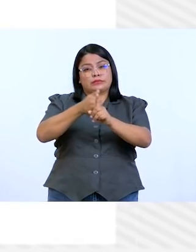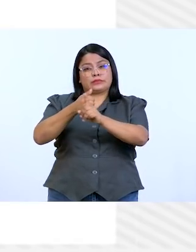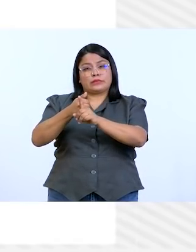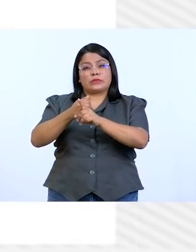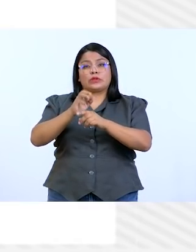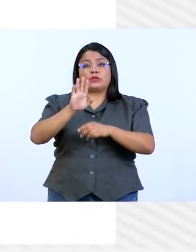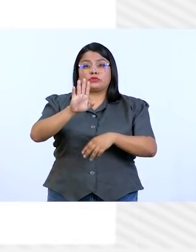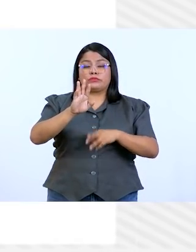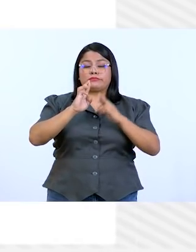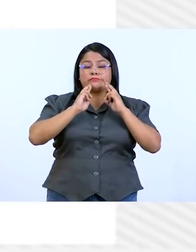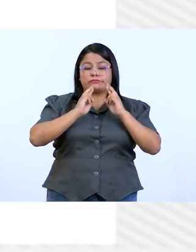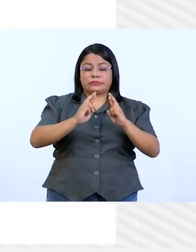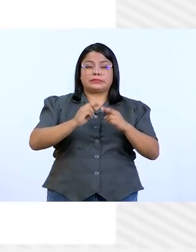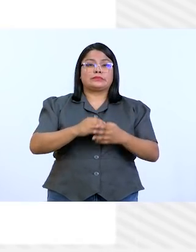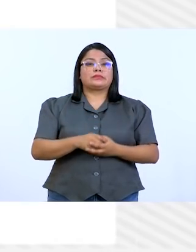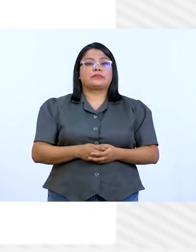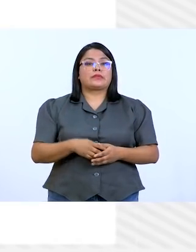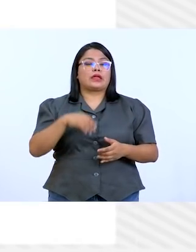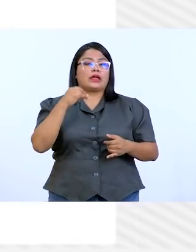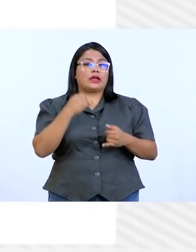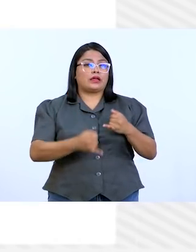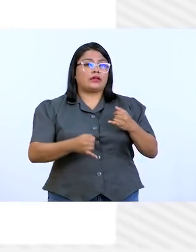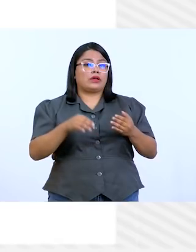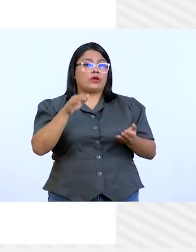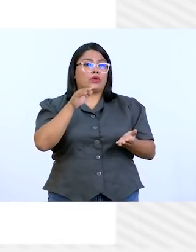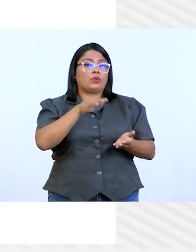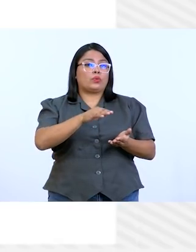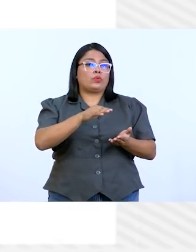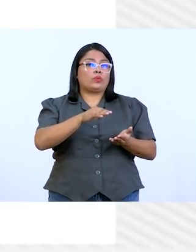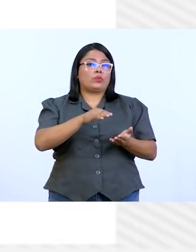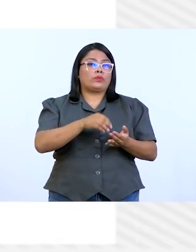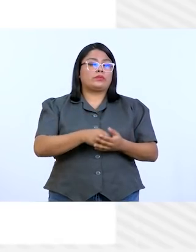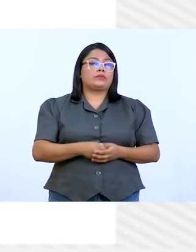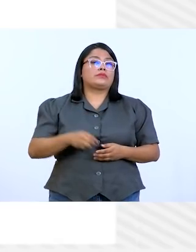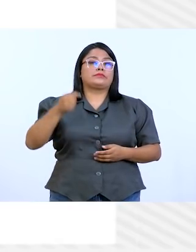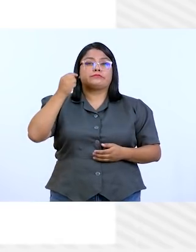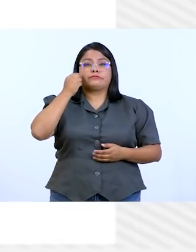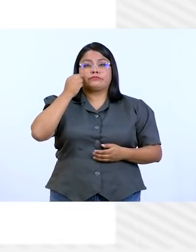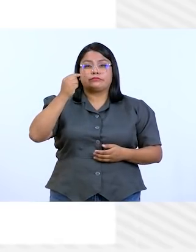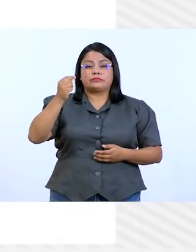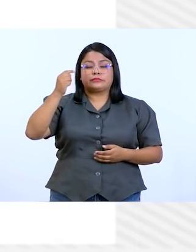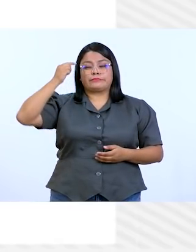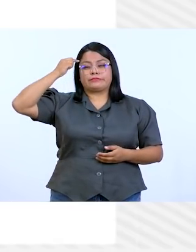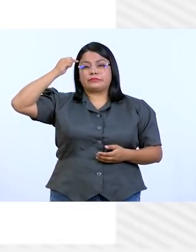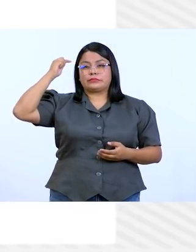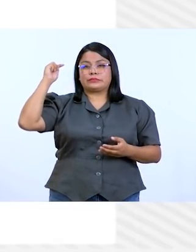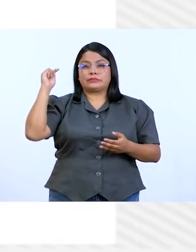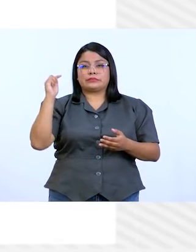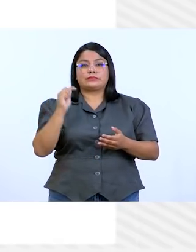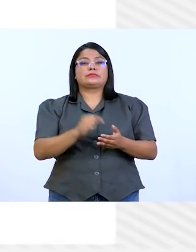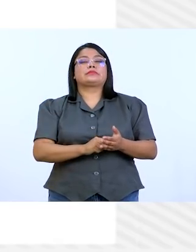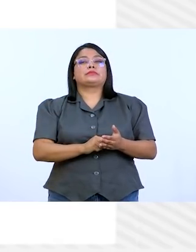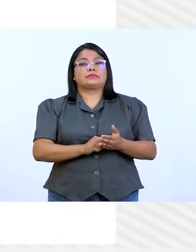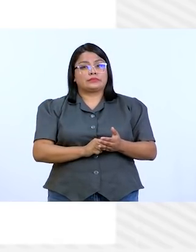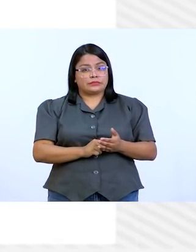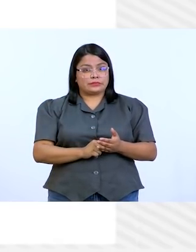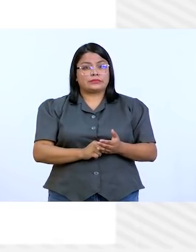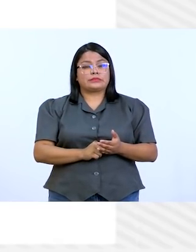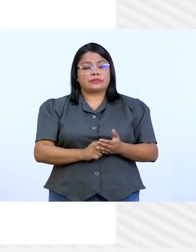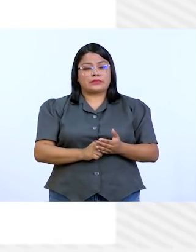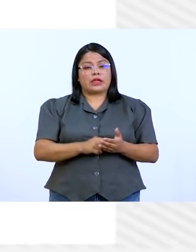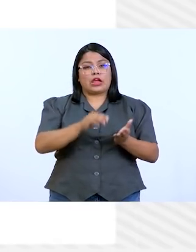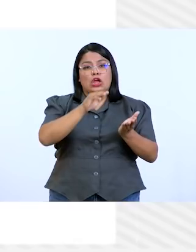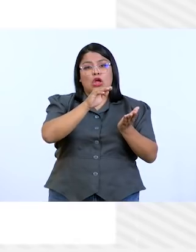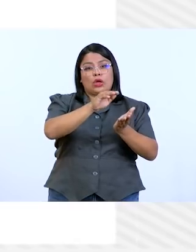su respectiva solución. Al final de la unidad encontraremos la prueba correspondiente